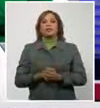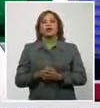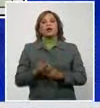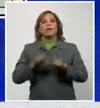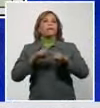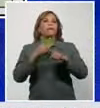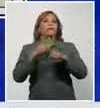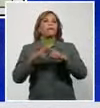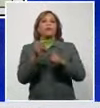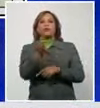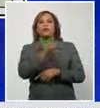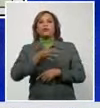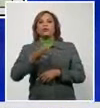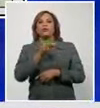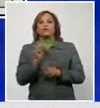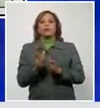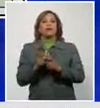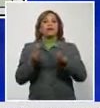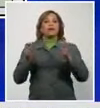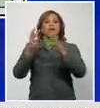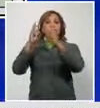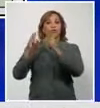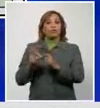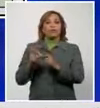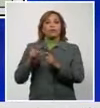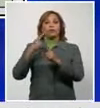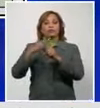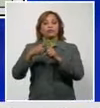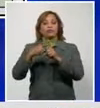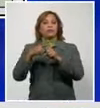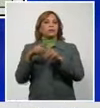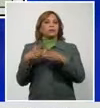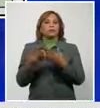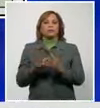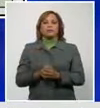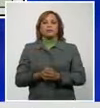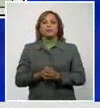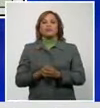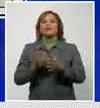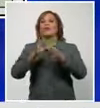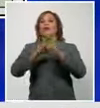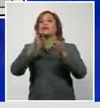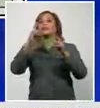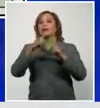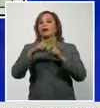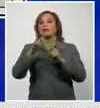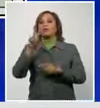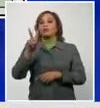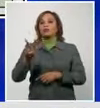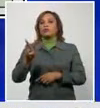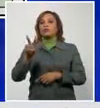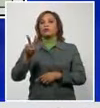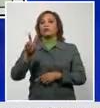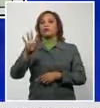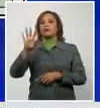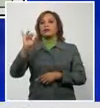días, el mayor número de casos diagnosticados: Guantánamo con